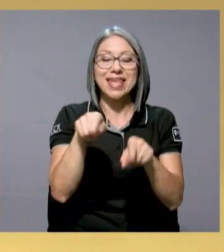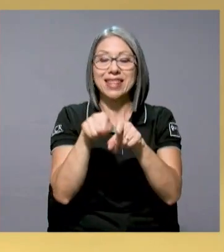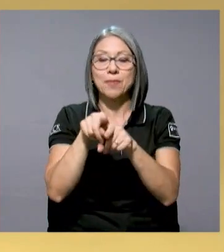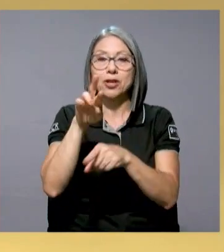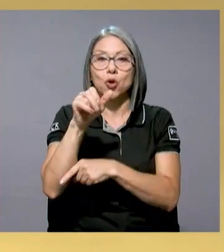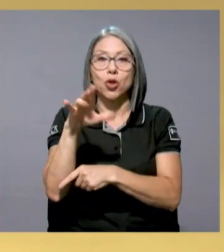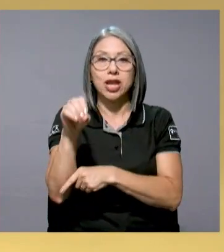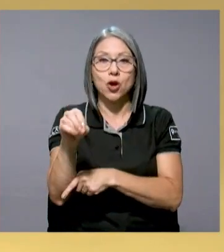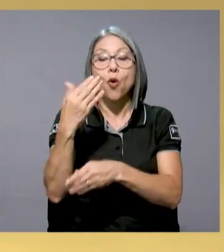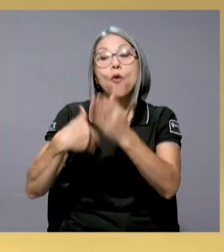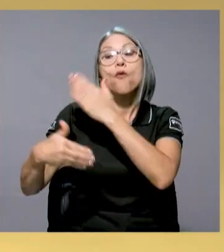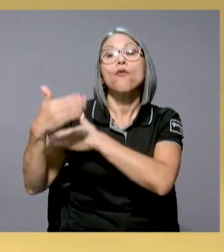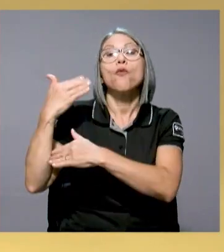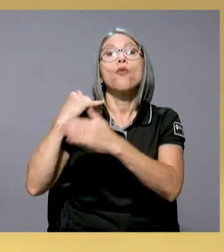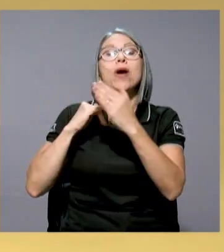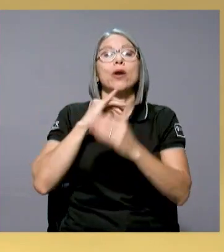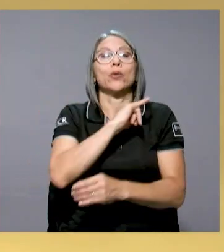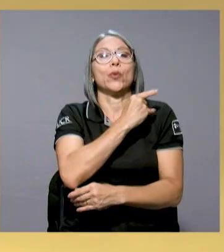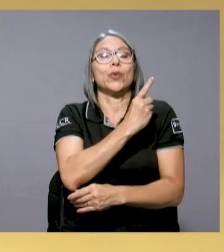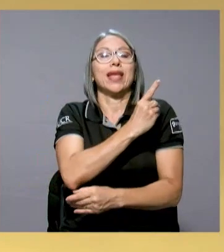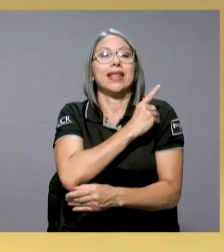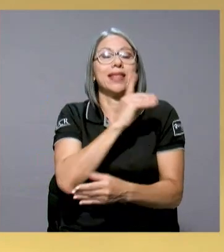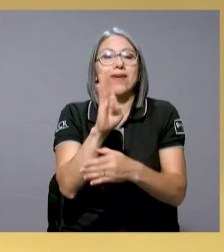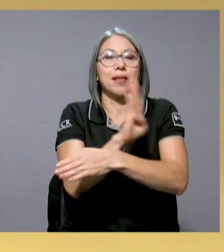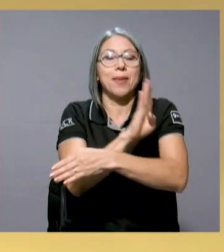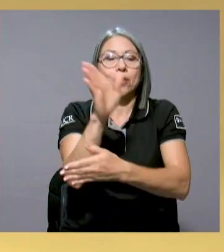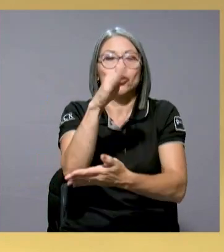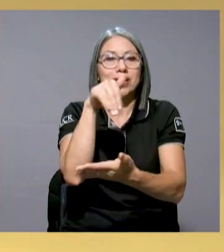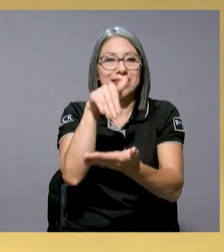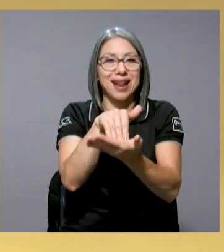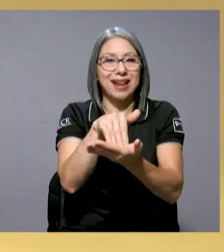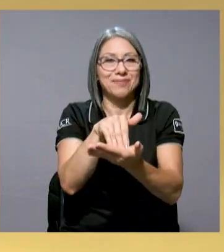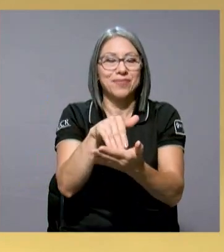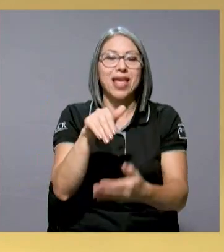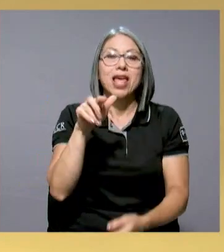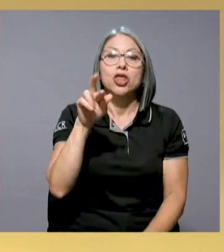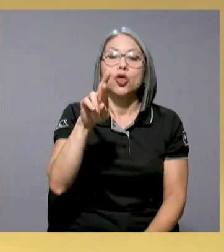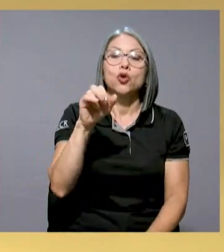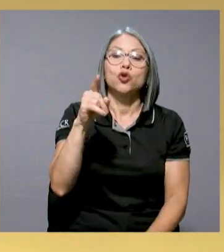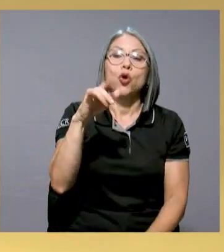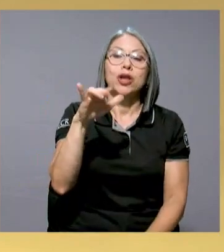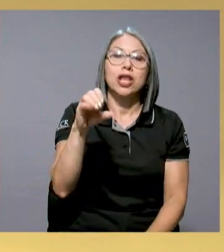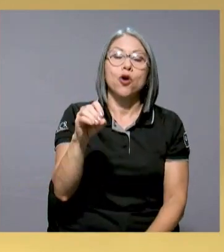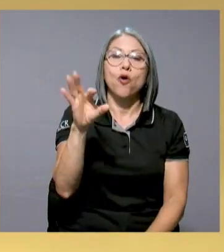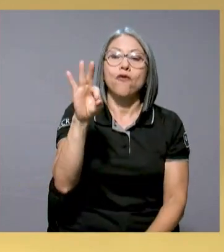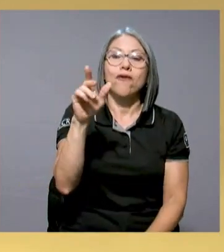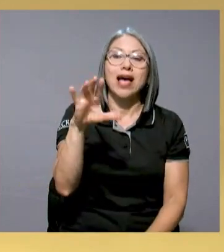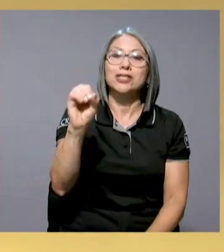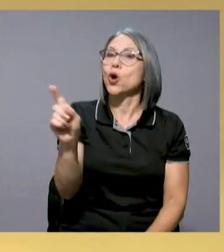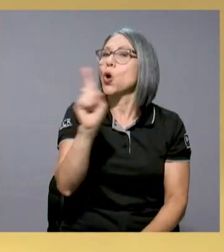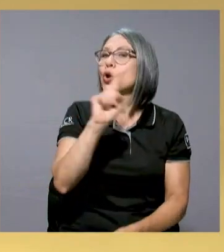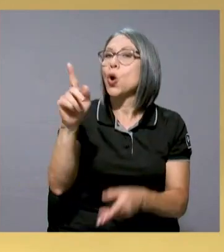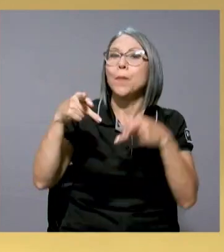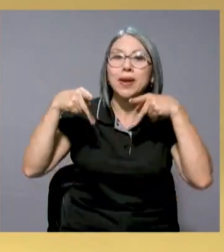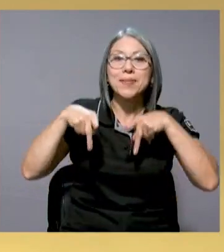Directiva del Banco Central, y don Rodrigo no permitió que se le pagaran dietas